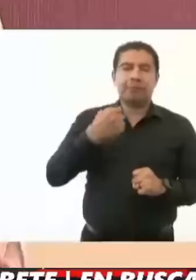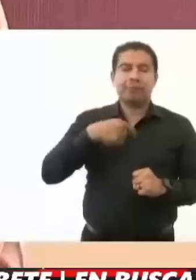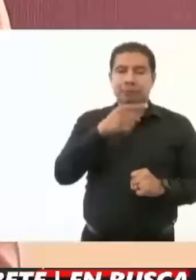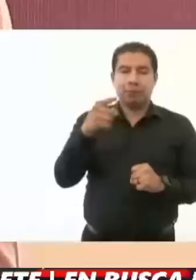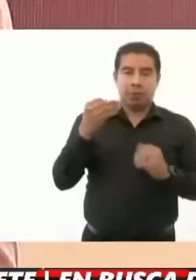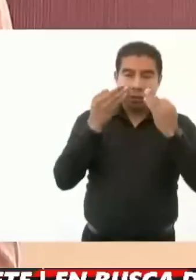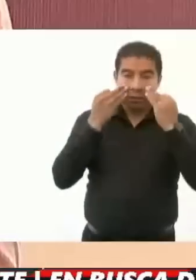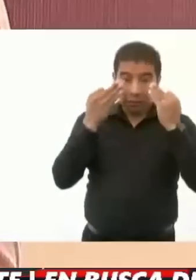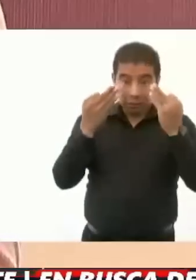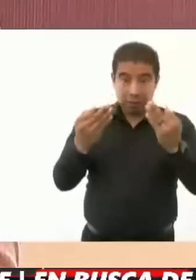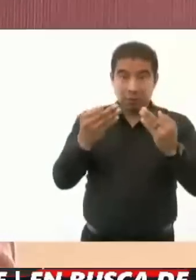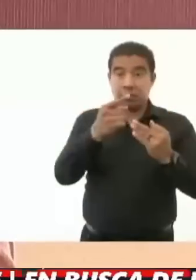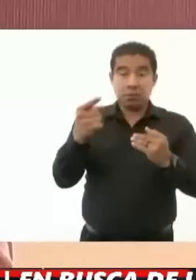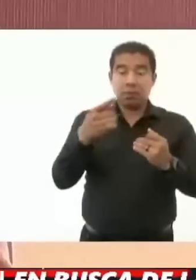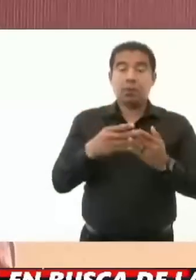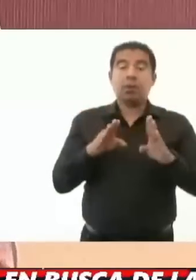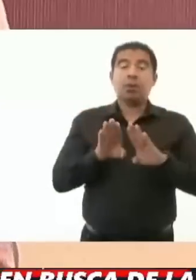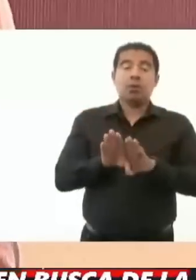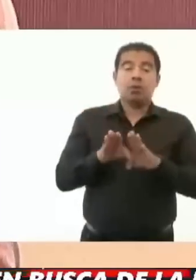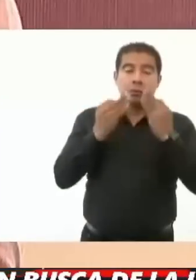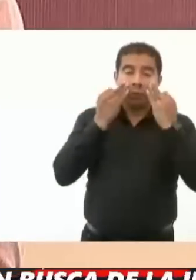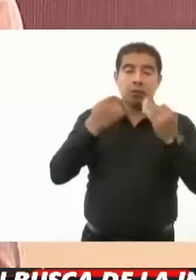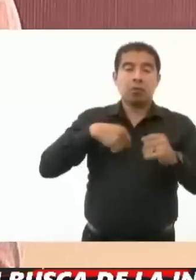protagonistas de este cambio.